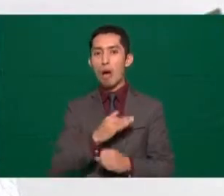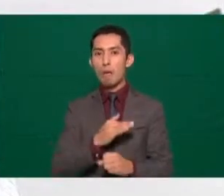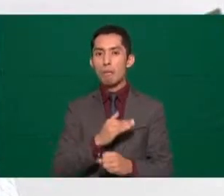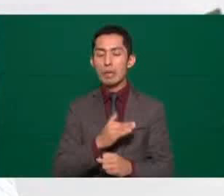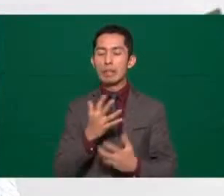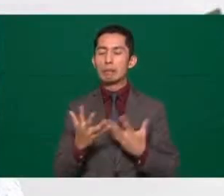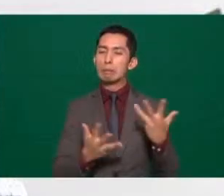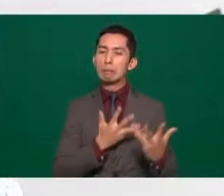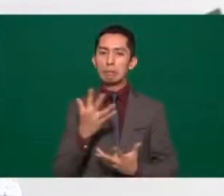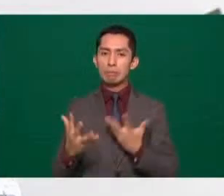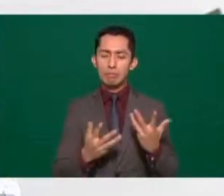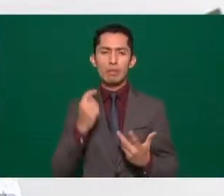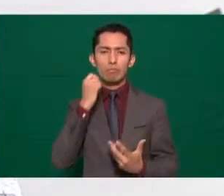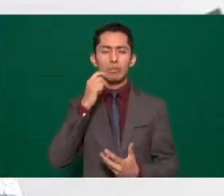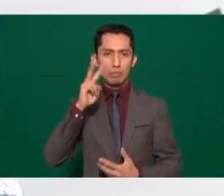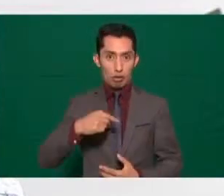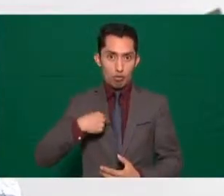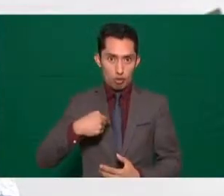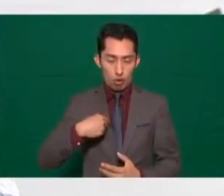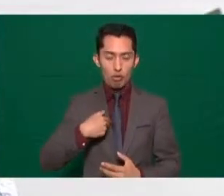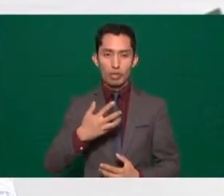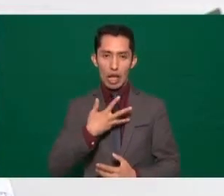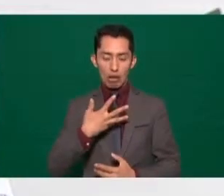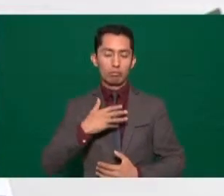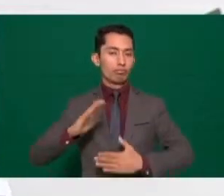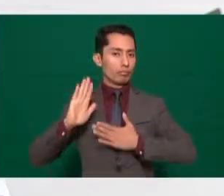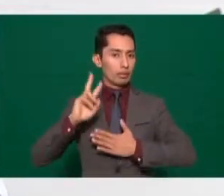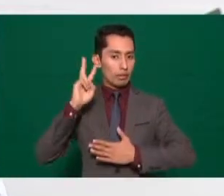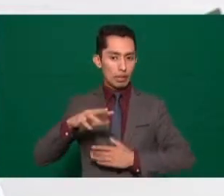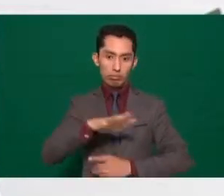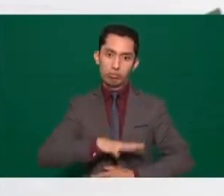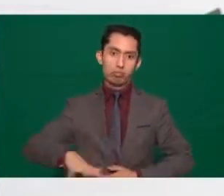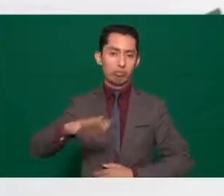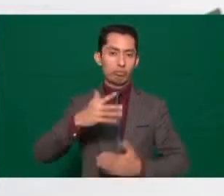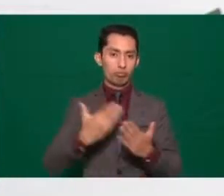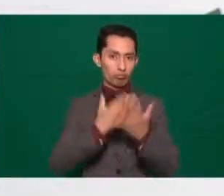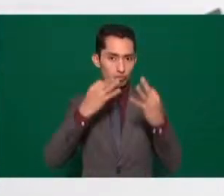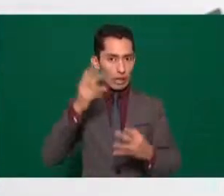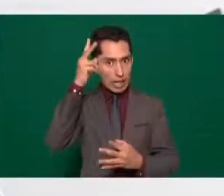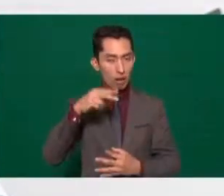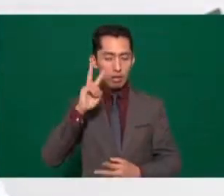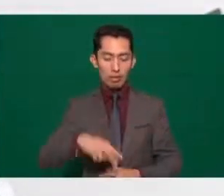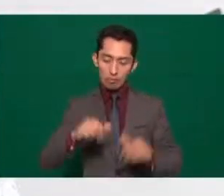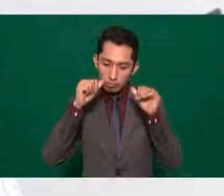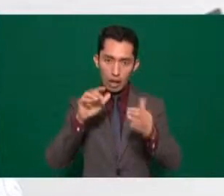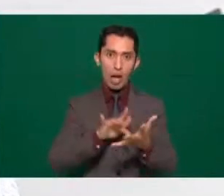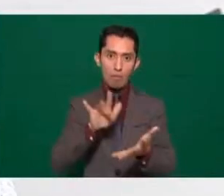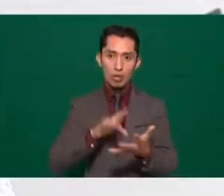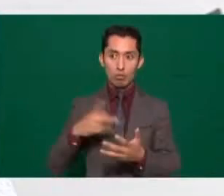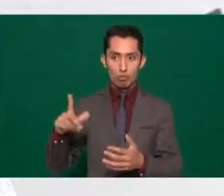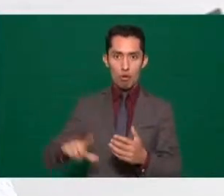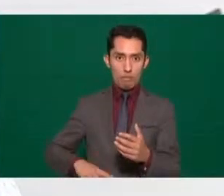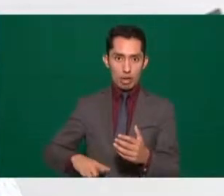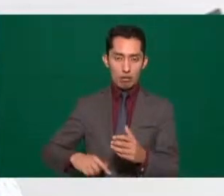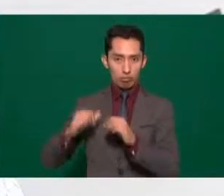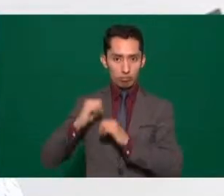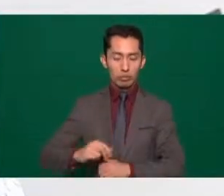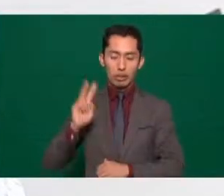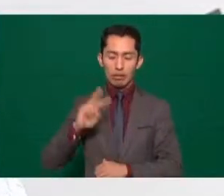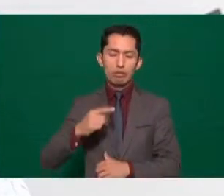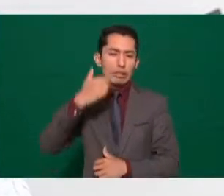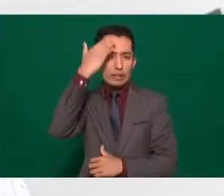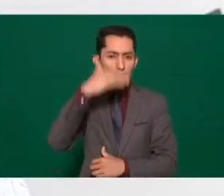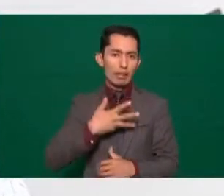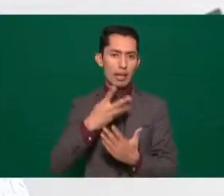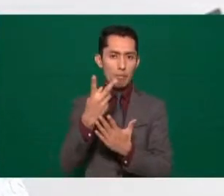no me hace más que refrendar mi trabajo y compromiso con la sociedad hidalguense y con su gobierno. Estoy convencido que el